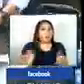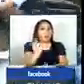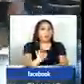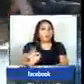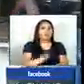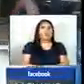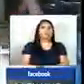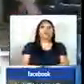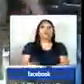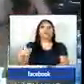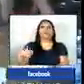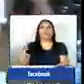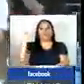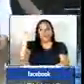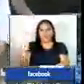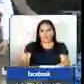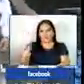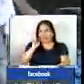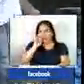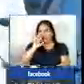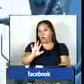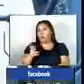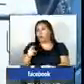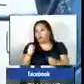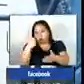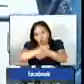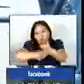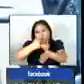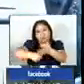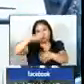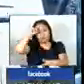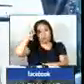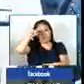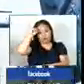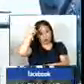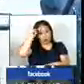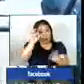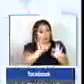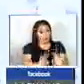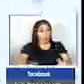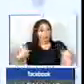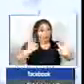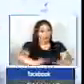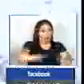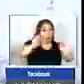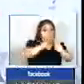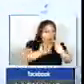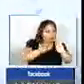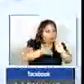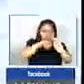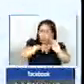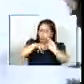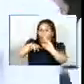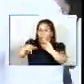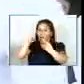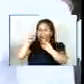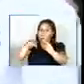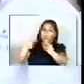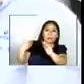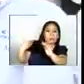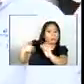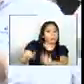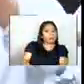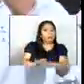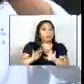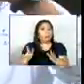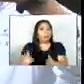El funcionario agregó que los esfuerzos continuarán para incrementar en un 70% el nivel de abastecimiento de agua en aquellas zonas que por años han